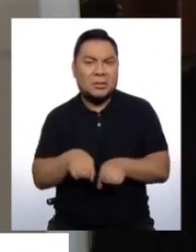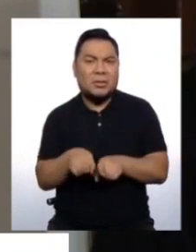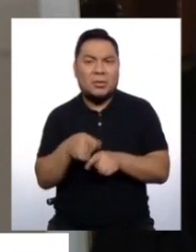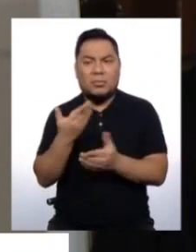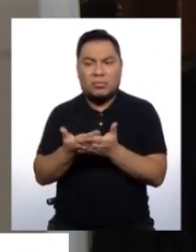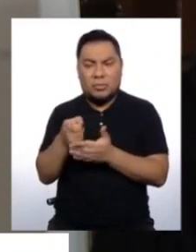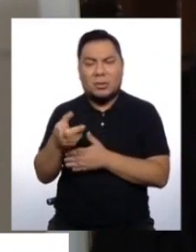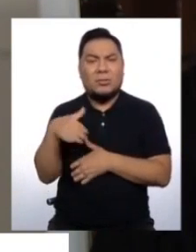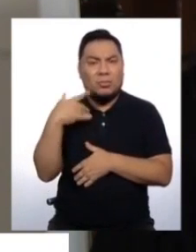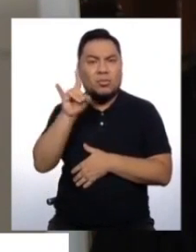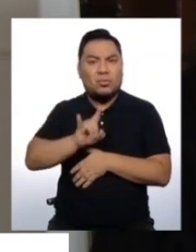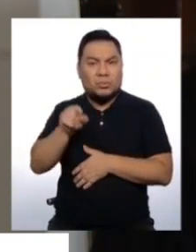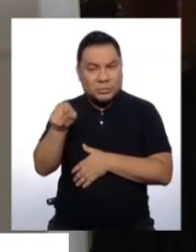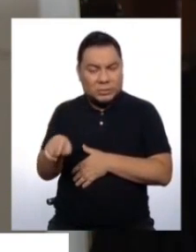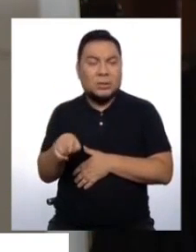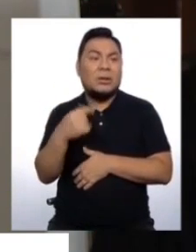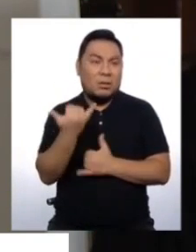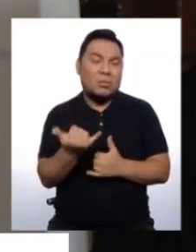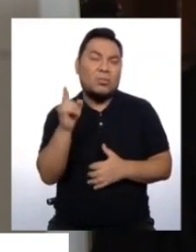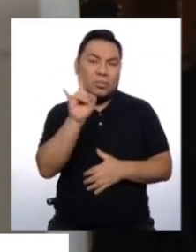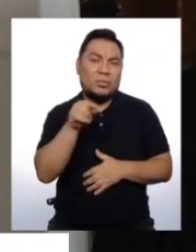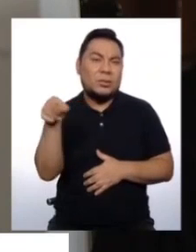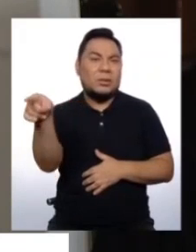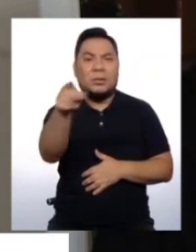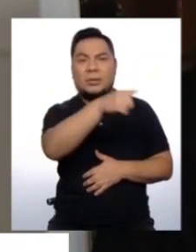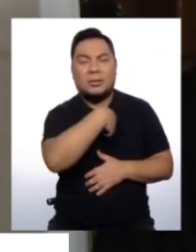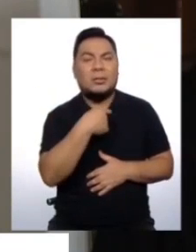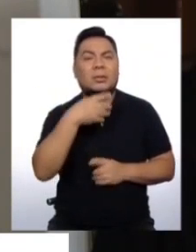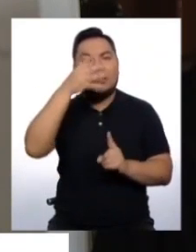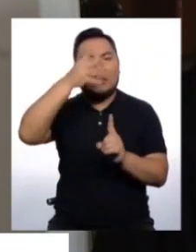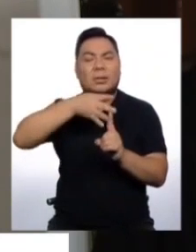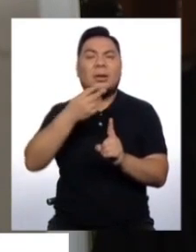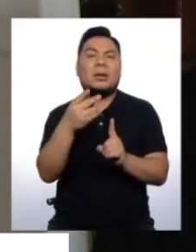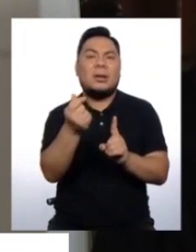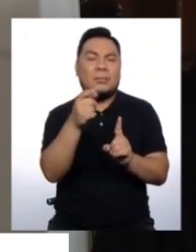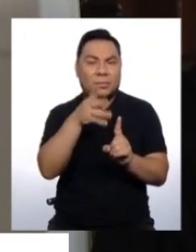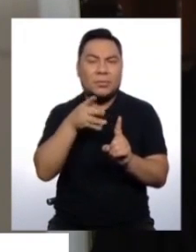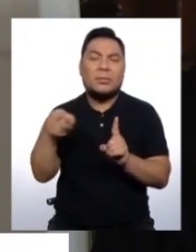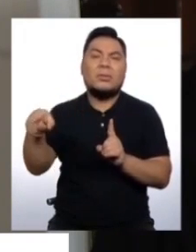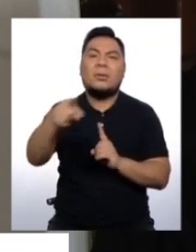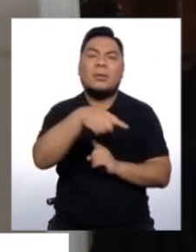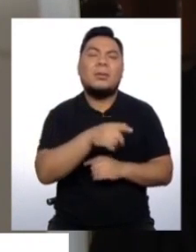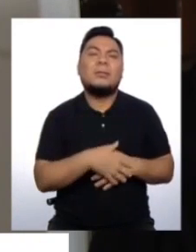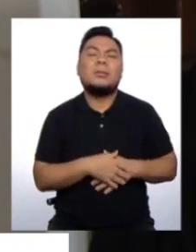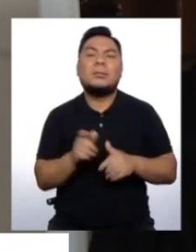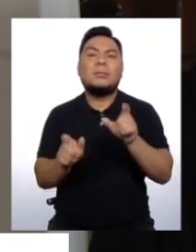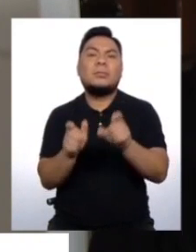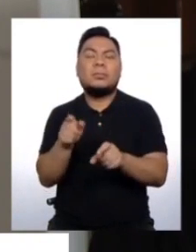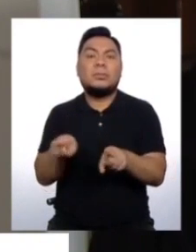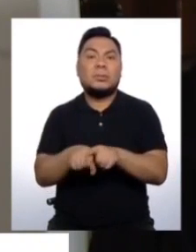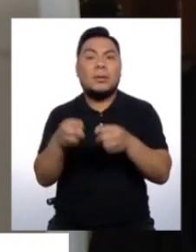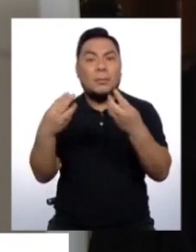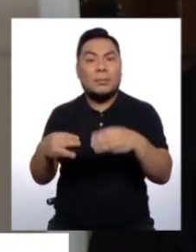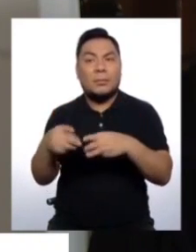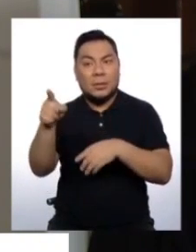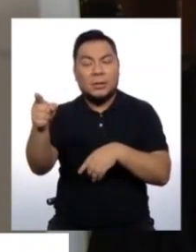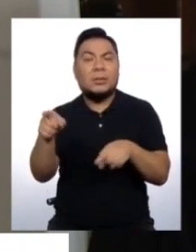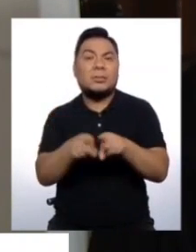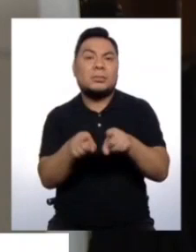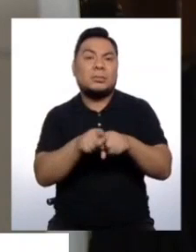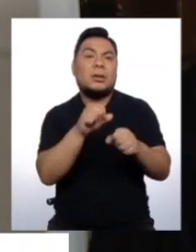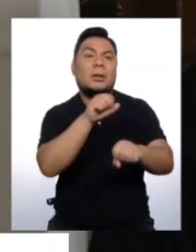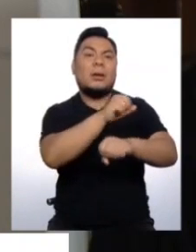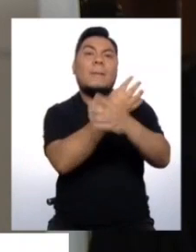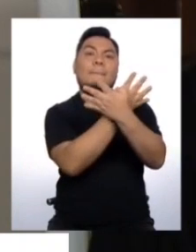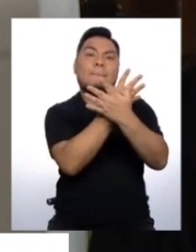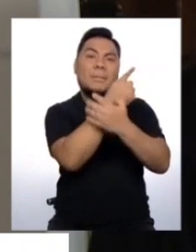estamos usando esta prueba serológica para hacer tamizajes poblacionales, no solamente en mercados, sino en